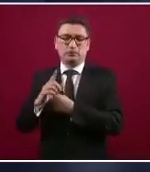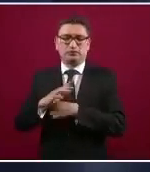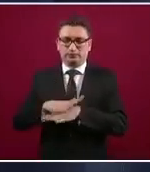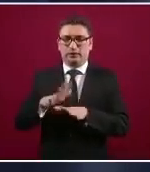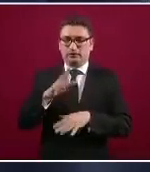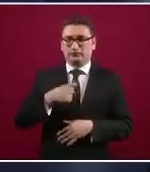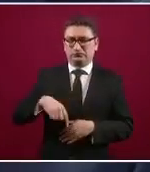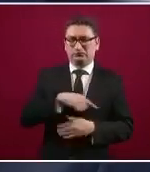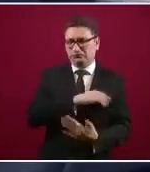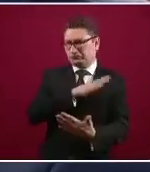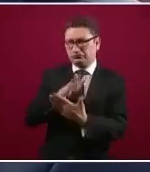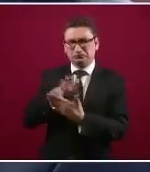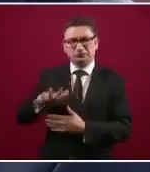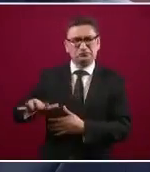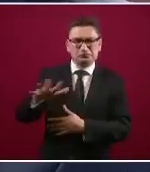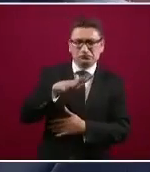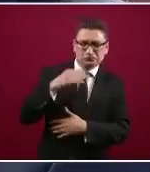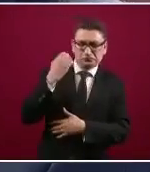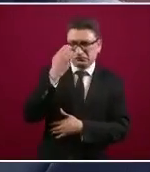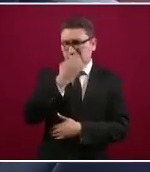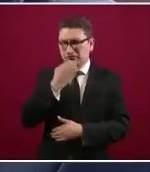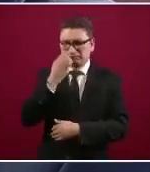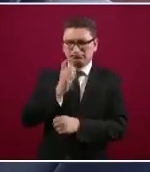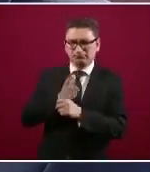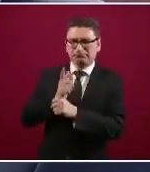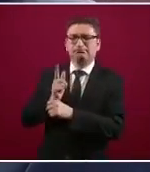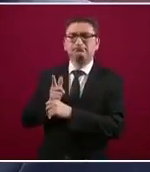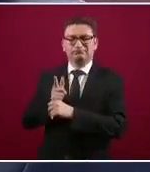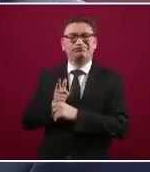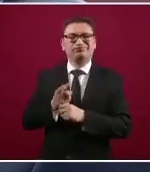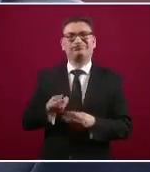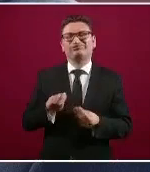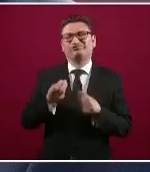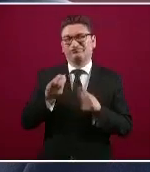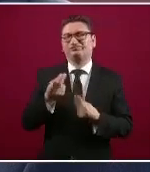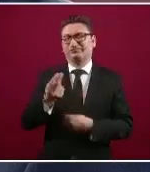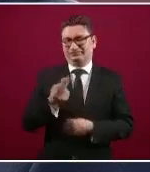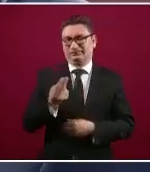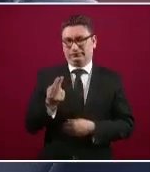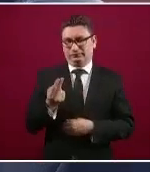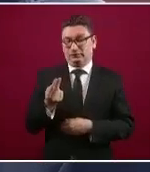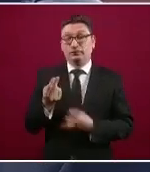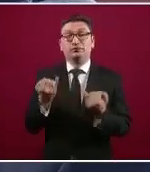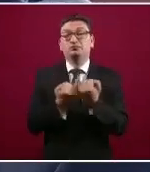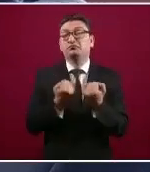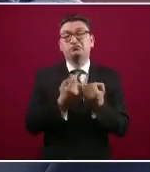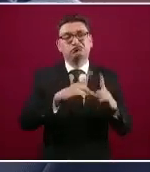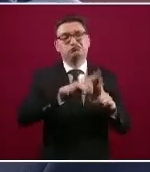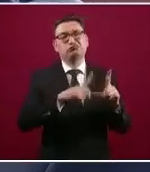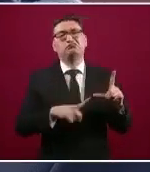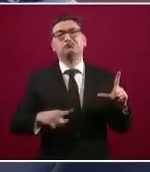región está muy afectada y el país en general